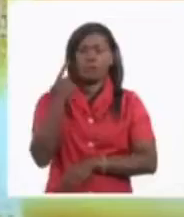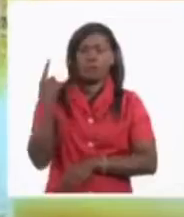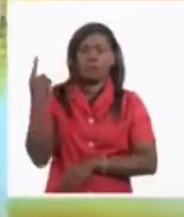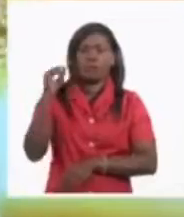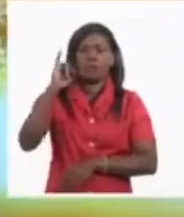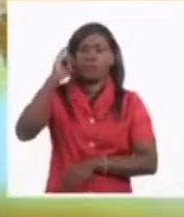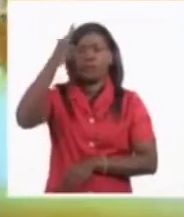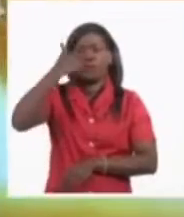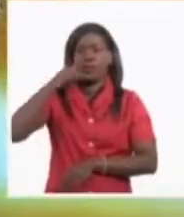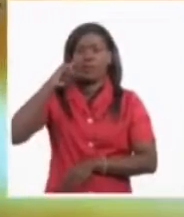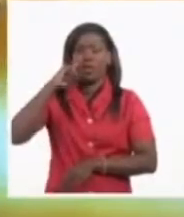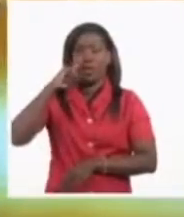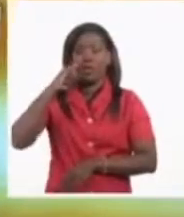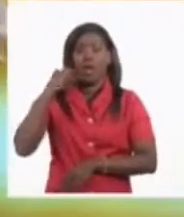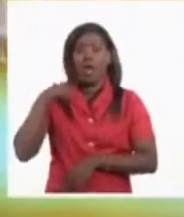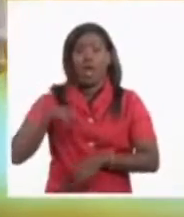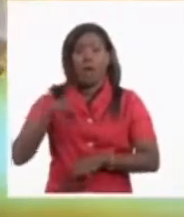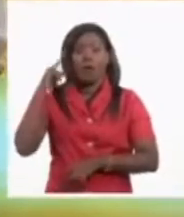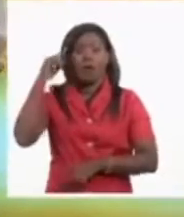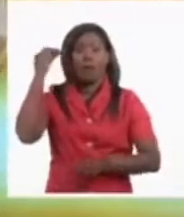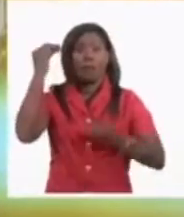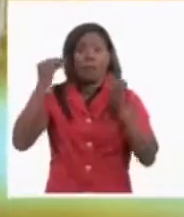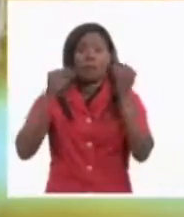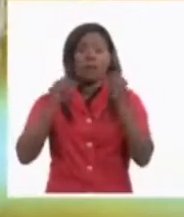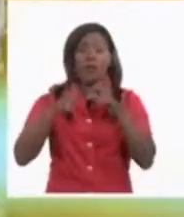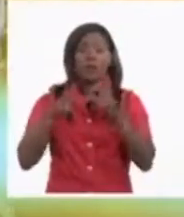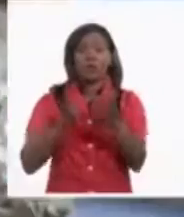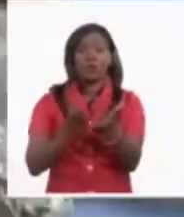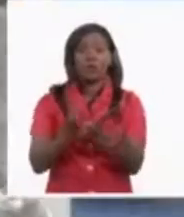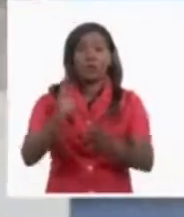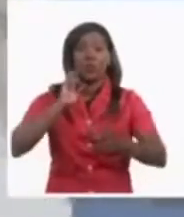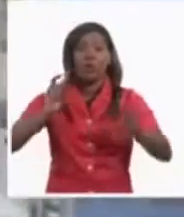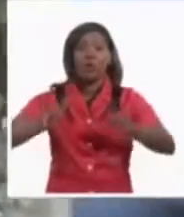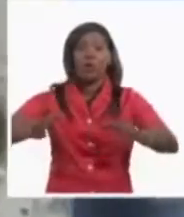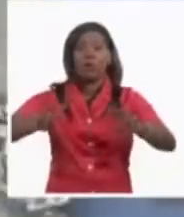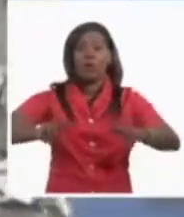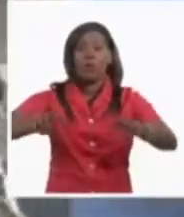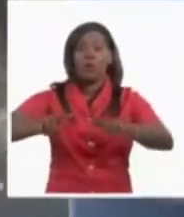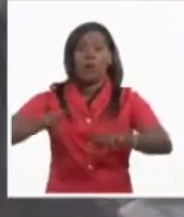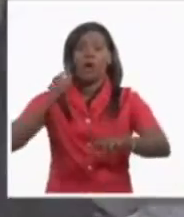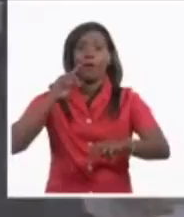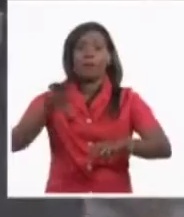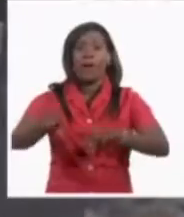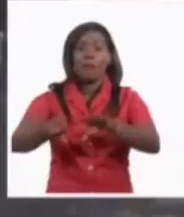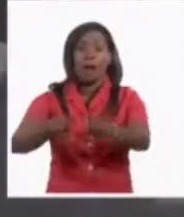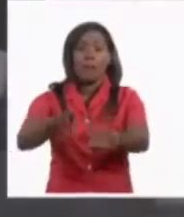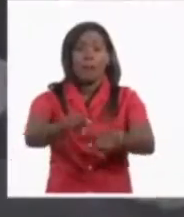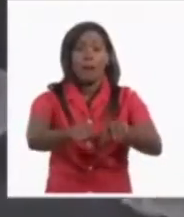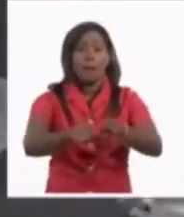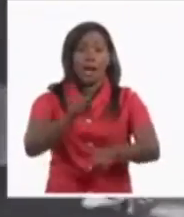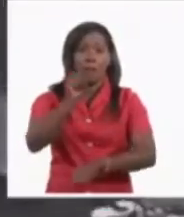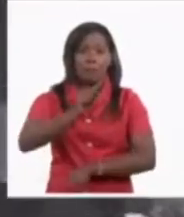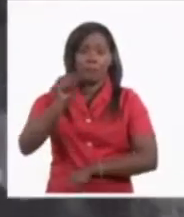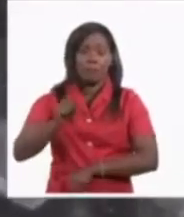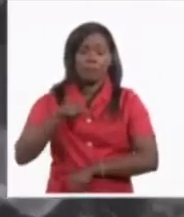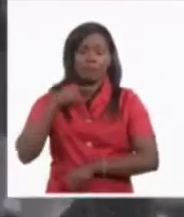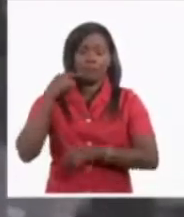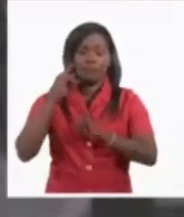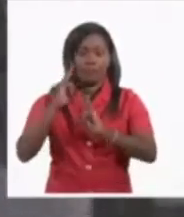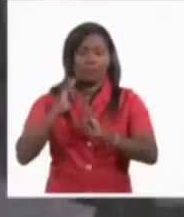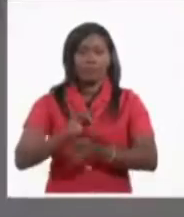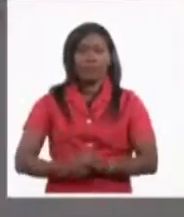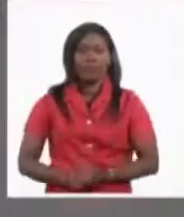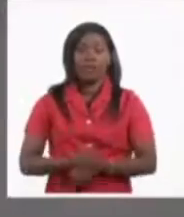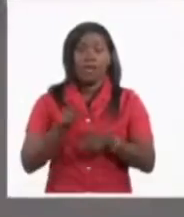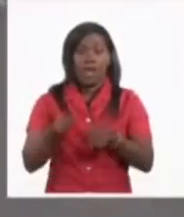espera un aumento de esa cifra a medida que avanzan las labores de rescate. De acuerdo con funcionarios del condado de Charlotte, se